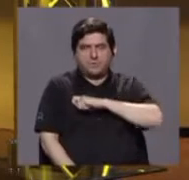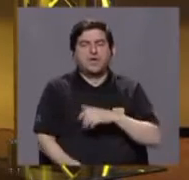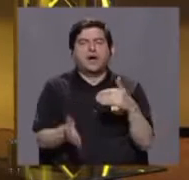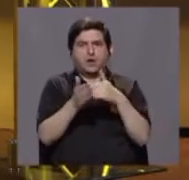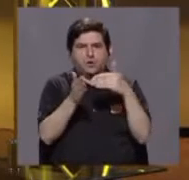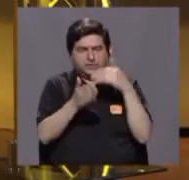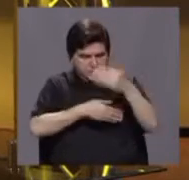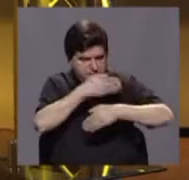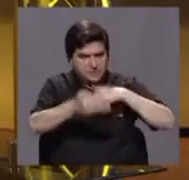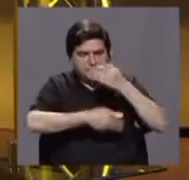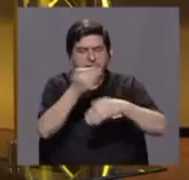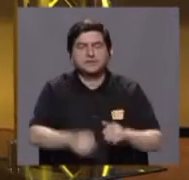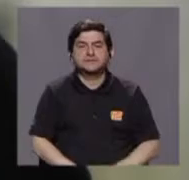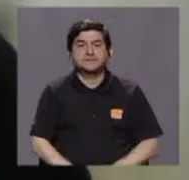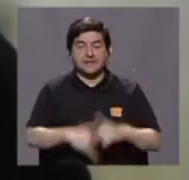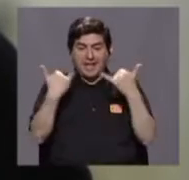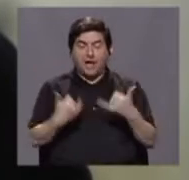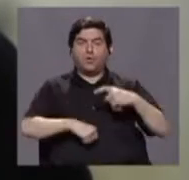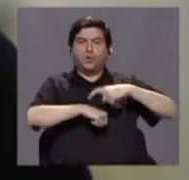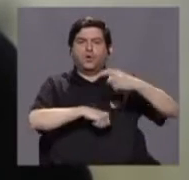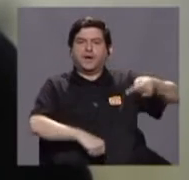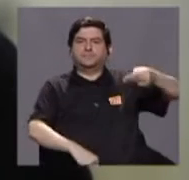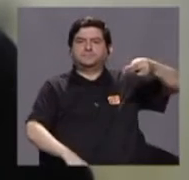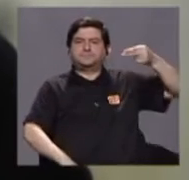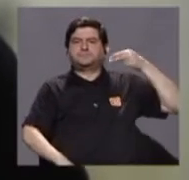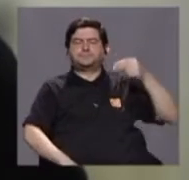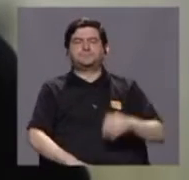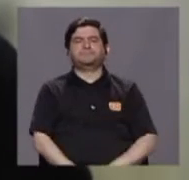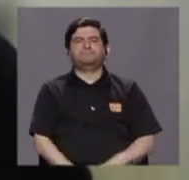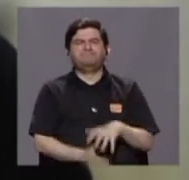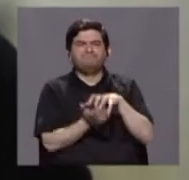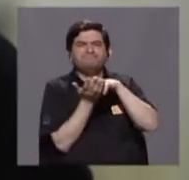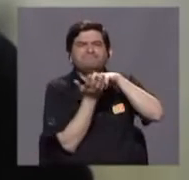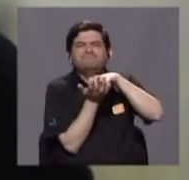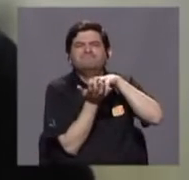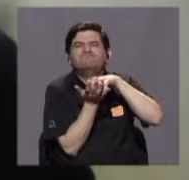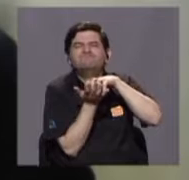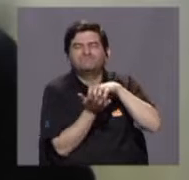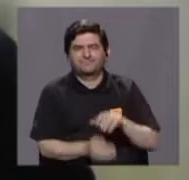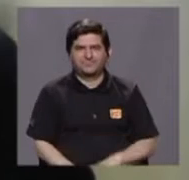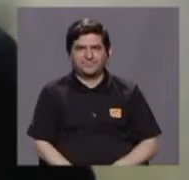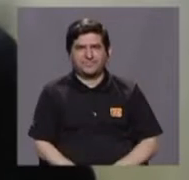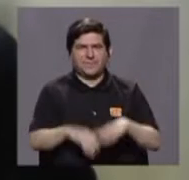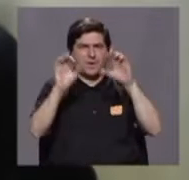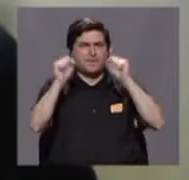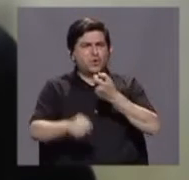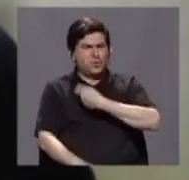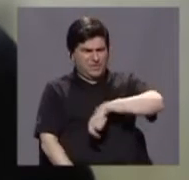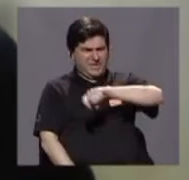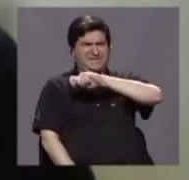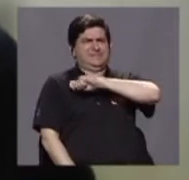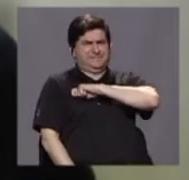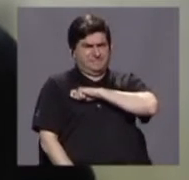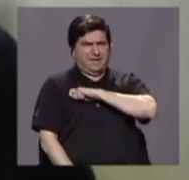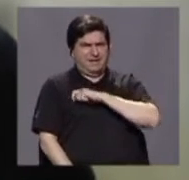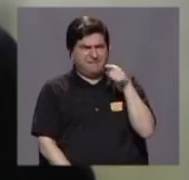Pero estamos en un momento histórico. Hay dudas de cómo será capaz España de